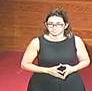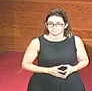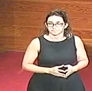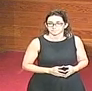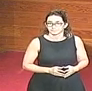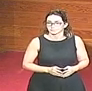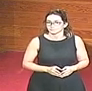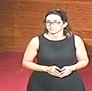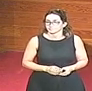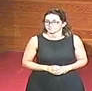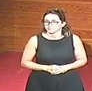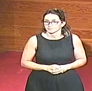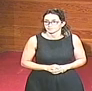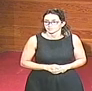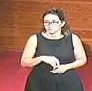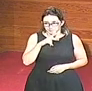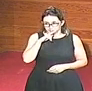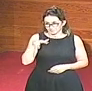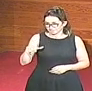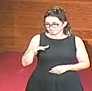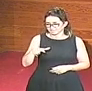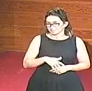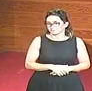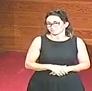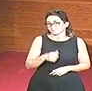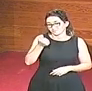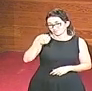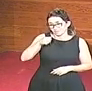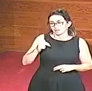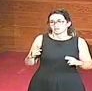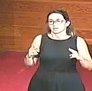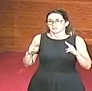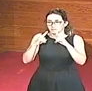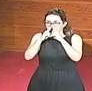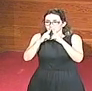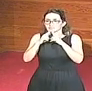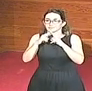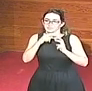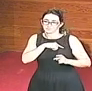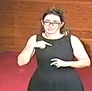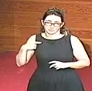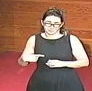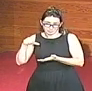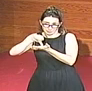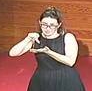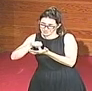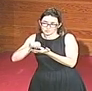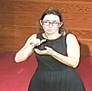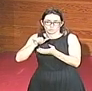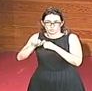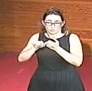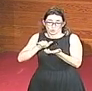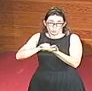kategorian. Ana ha sido corresponsal en París, Pekín y Nueva York para la cadena SER y la radio francesa BFM.